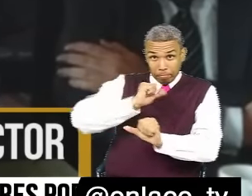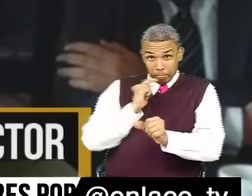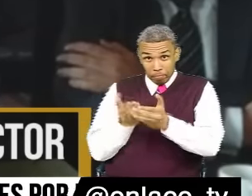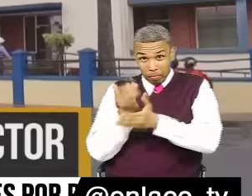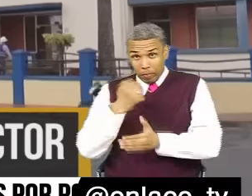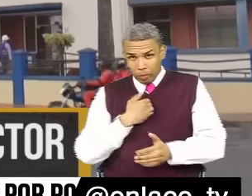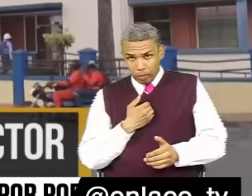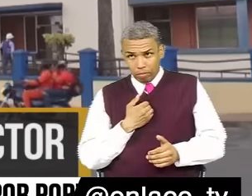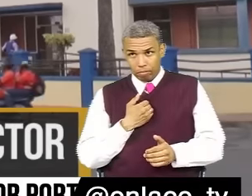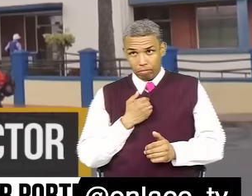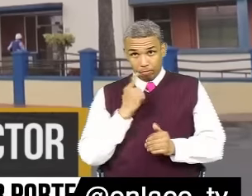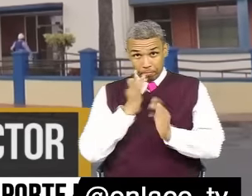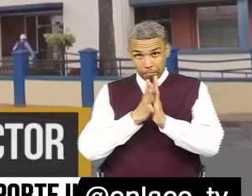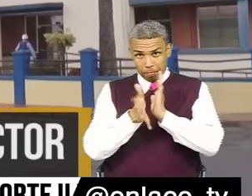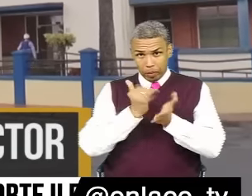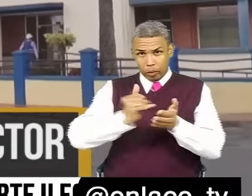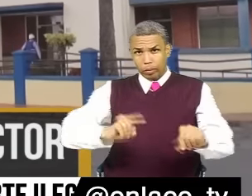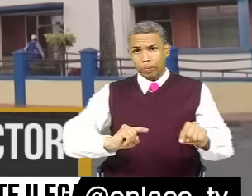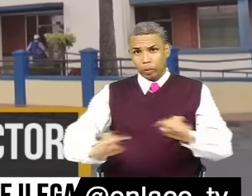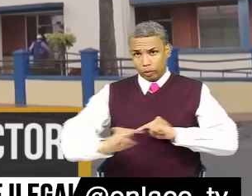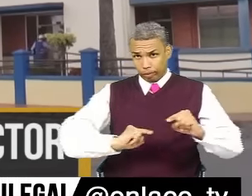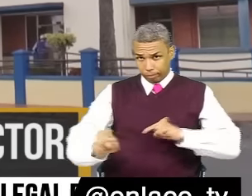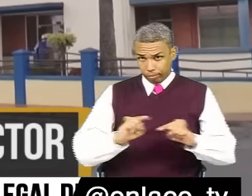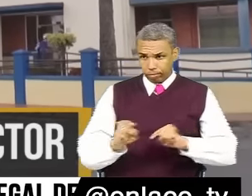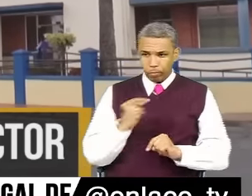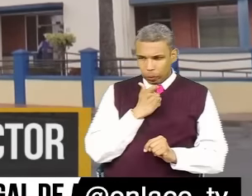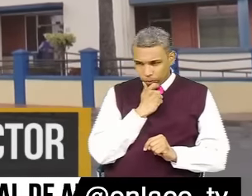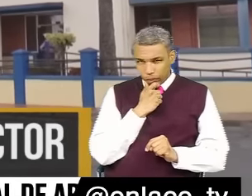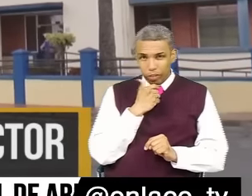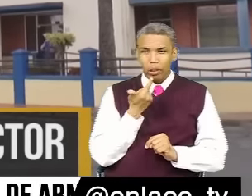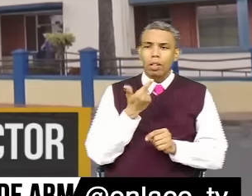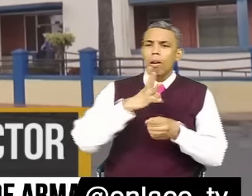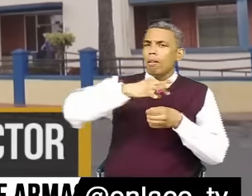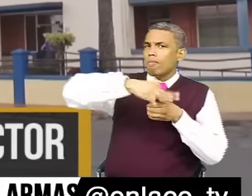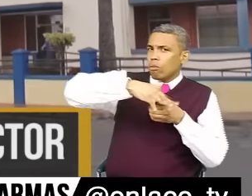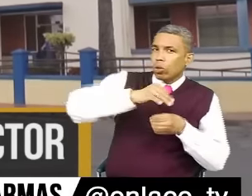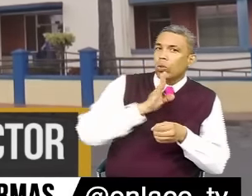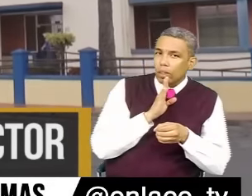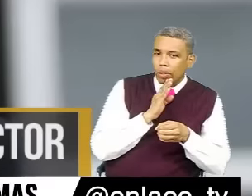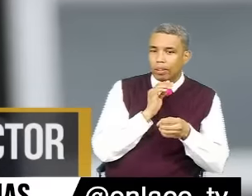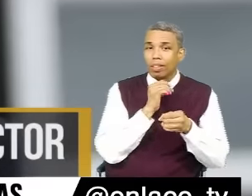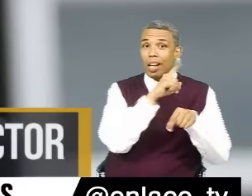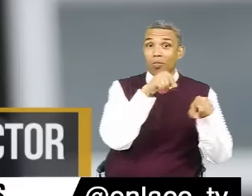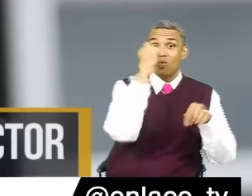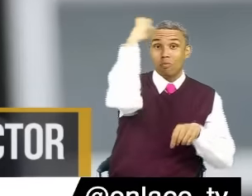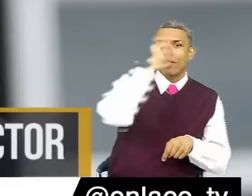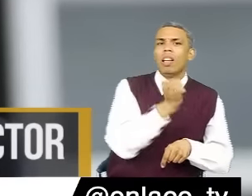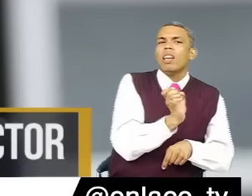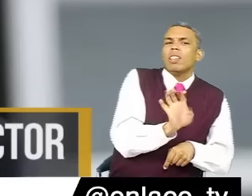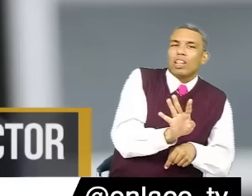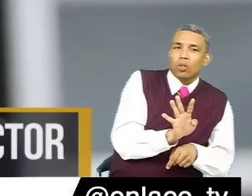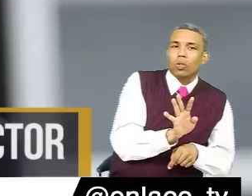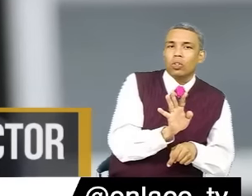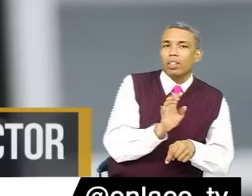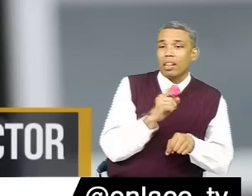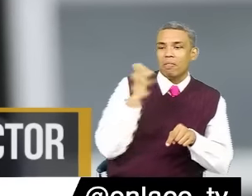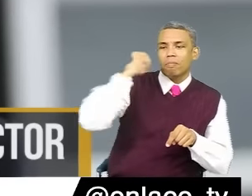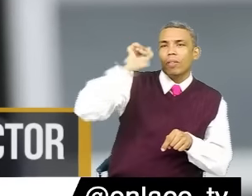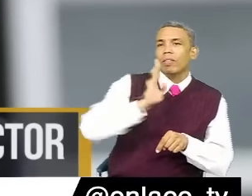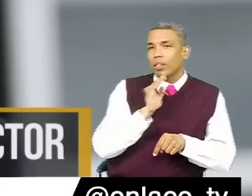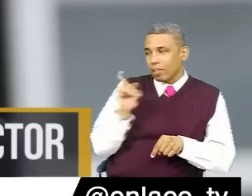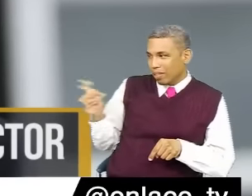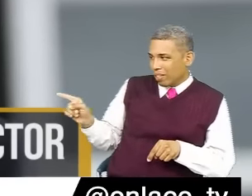gremio de navieros. La Junta Directiva asimismo aprobó por unanimidad de los votos presentes, 14 de 17, nombrar como encargado de la dirección de Cor Magdalena